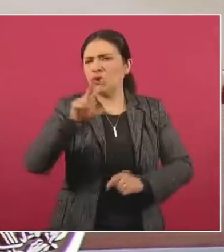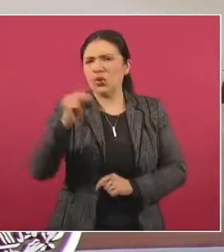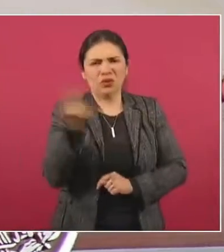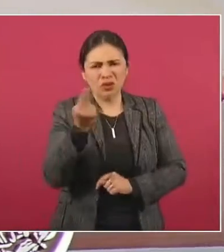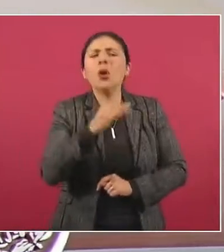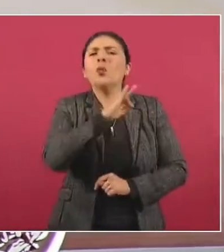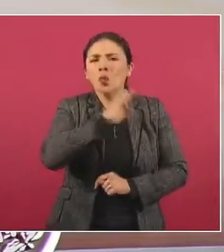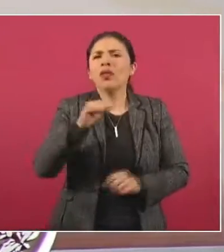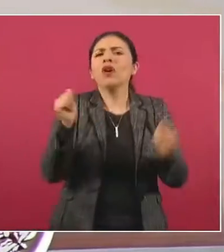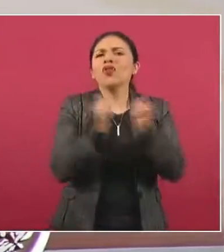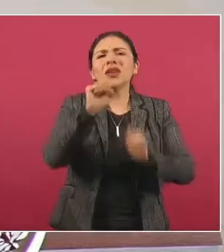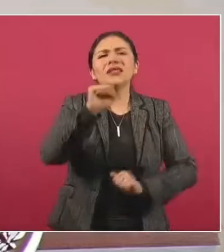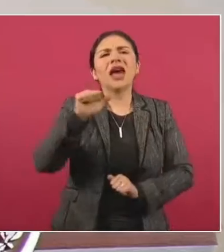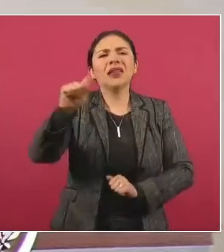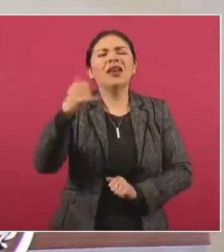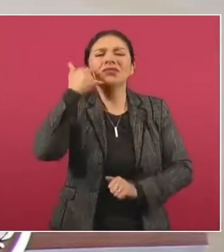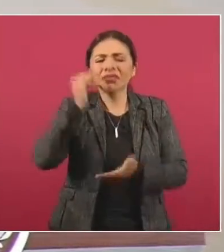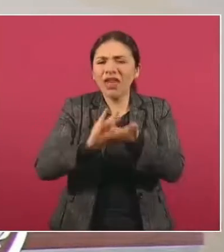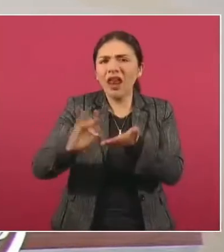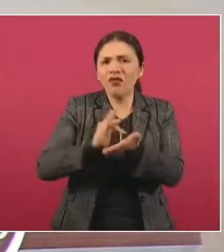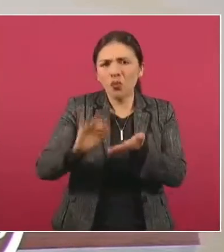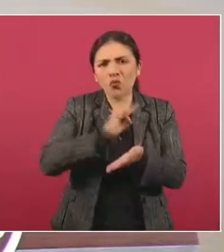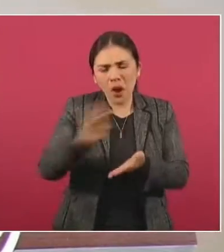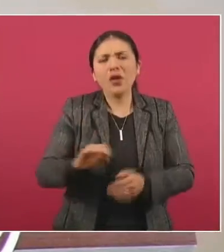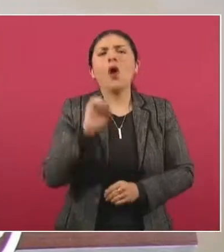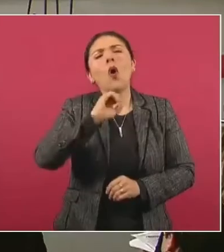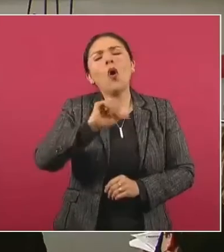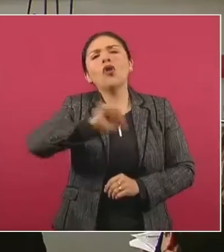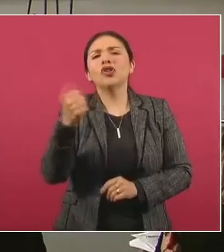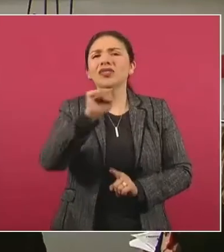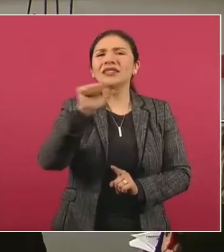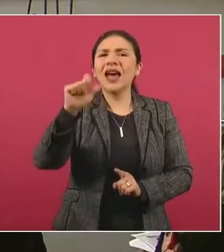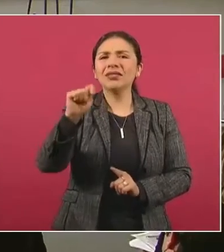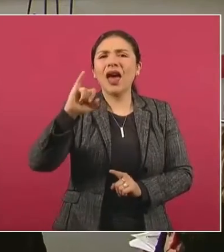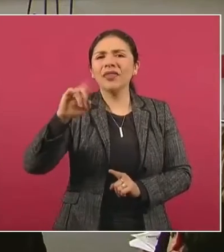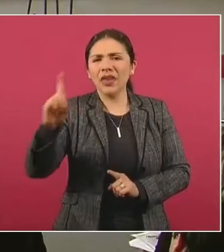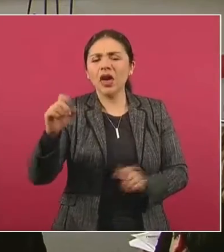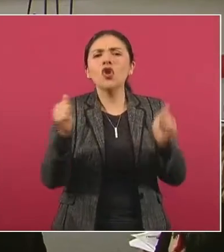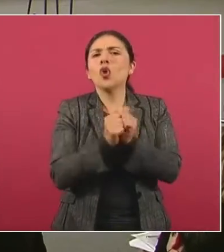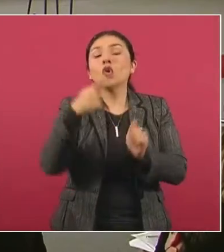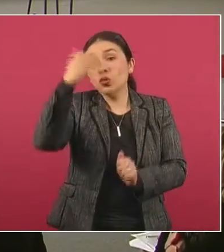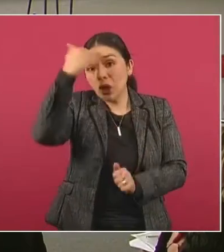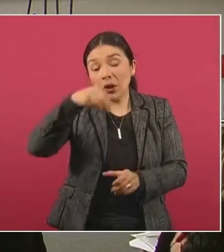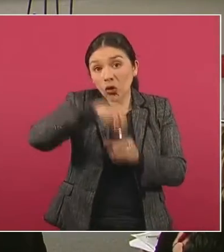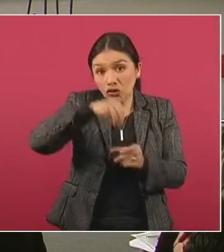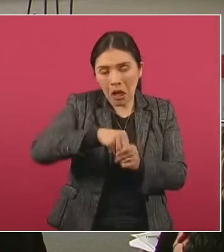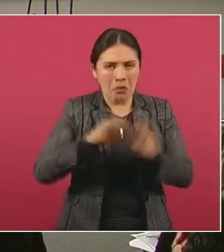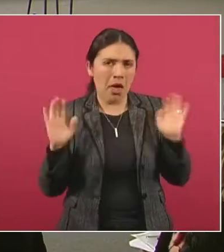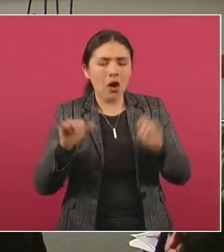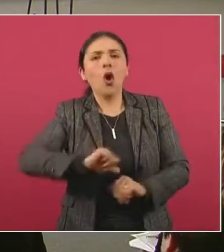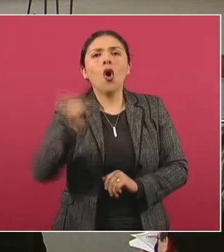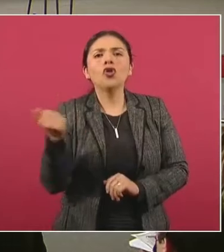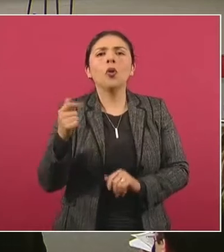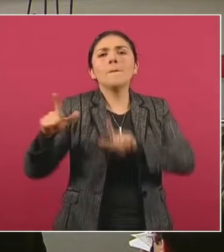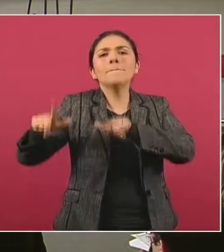puede hacer desde lo que le llamamos el SAT móvil, el SAT ID, que es otra nada más con uso de contraseña, y el otro es el portal